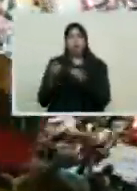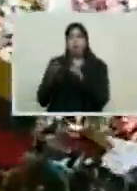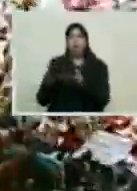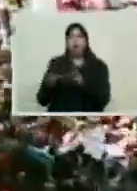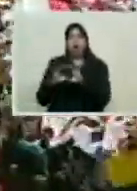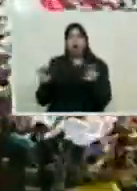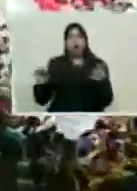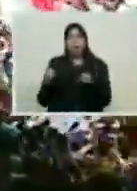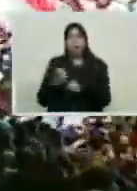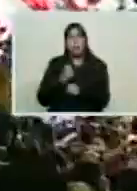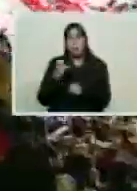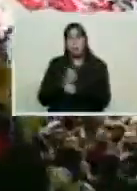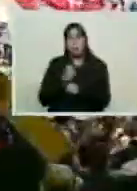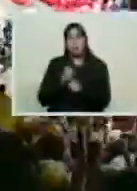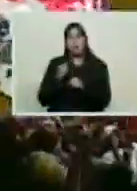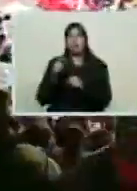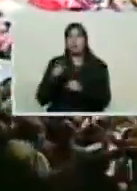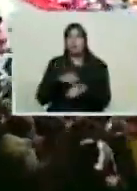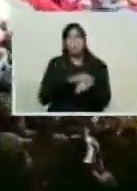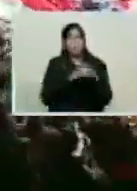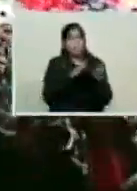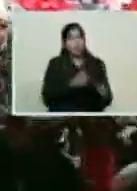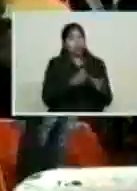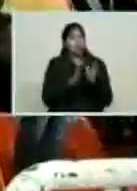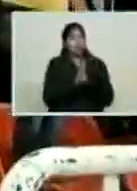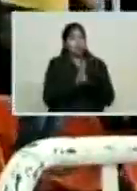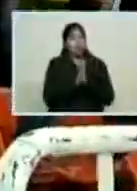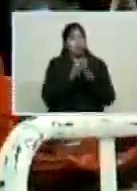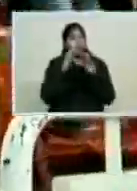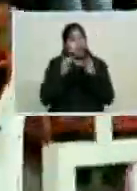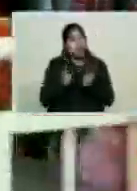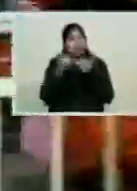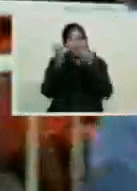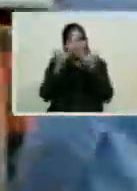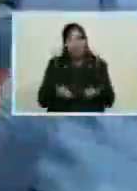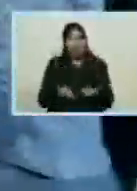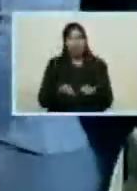Ministro Néstor Ovalle, proceda de inmediato.